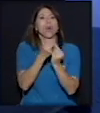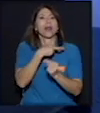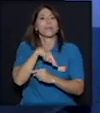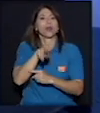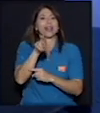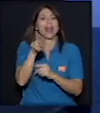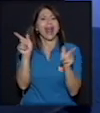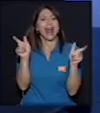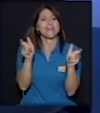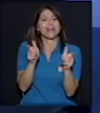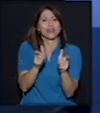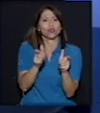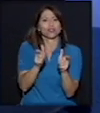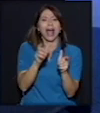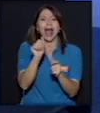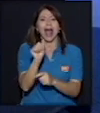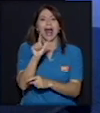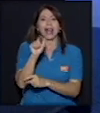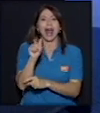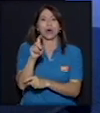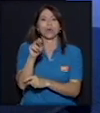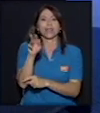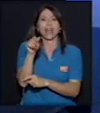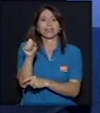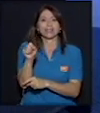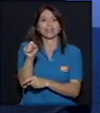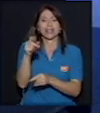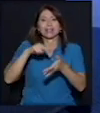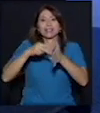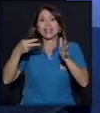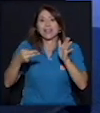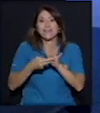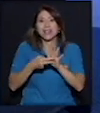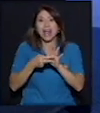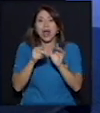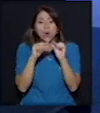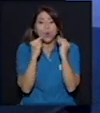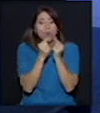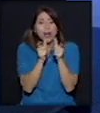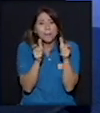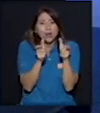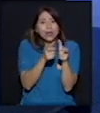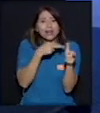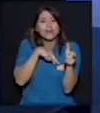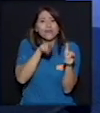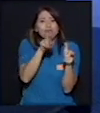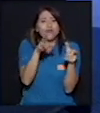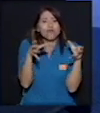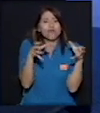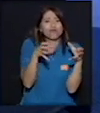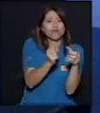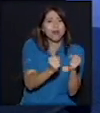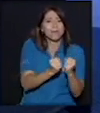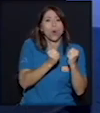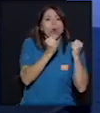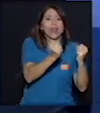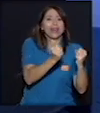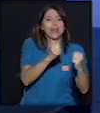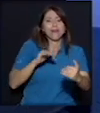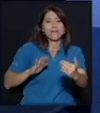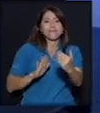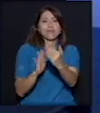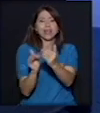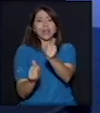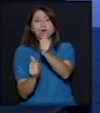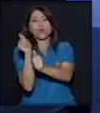alawitas. Esto hace que concentre en el poder una minoría muy pequeña religiosa frente a una mayoría que por supuesto